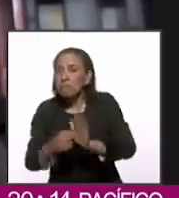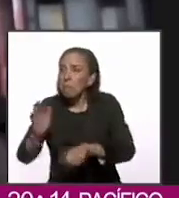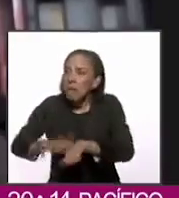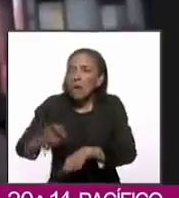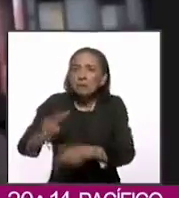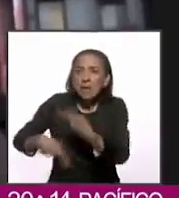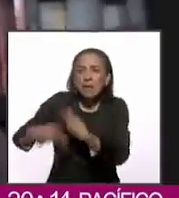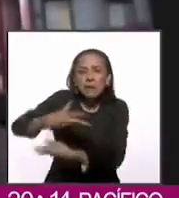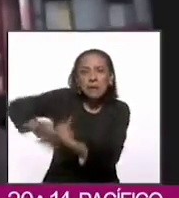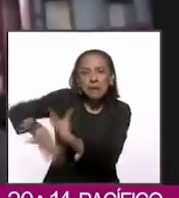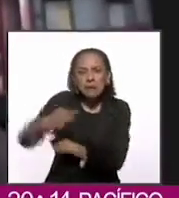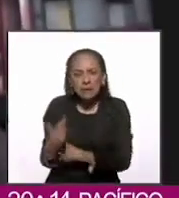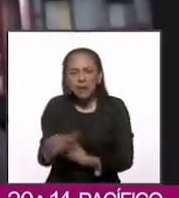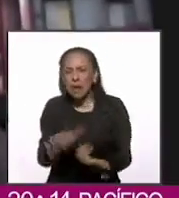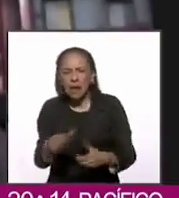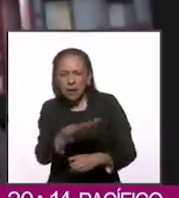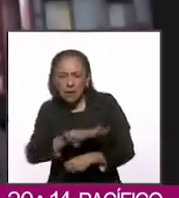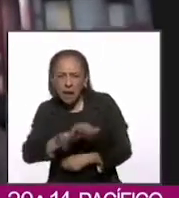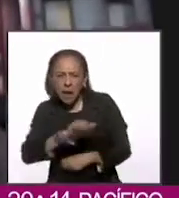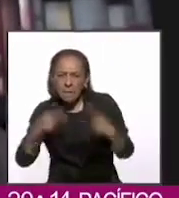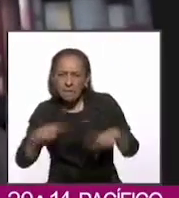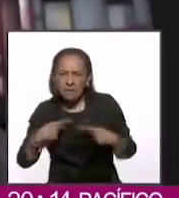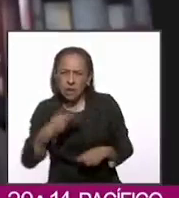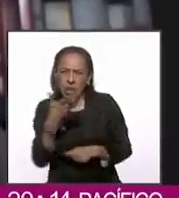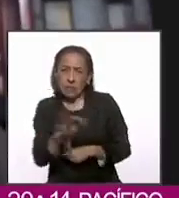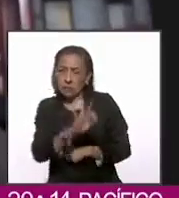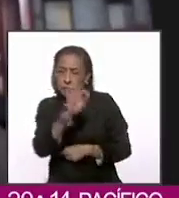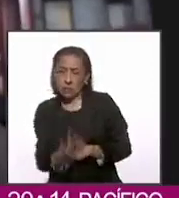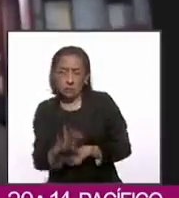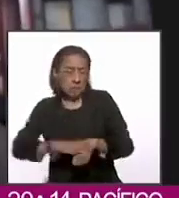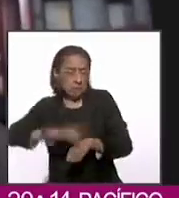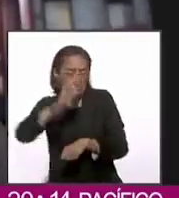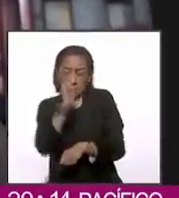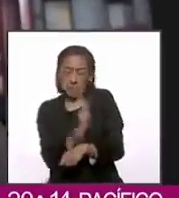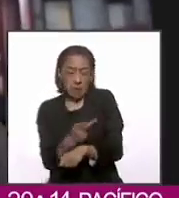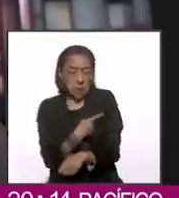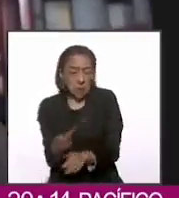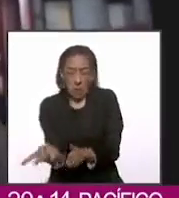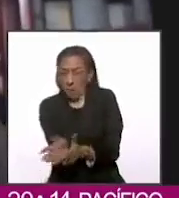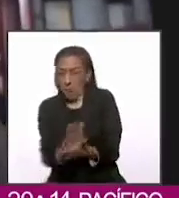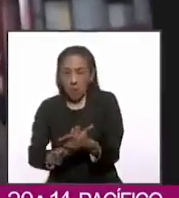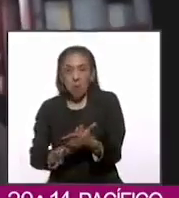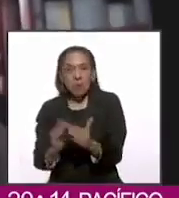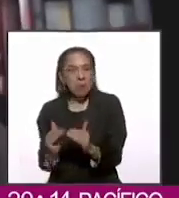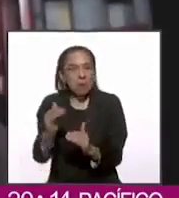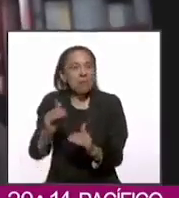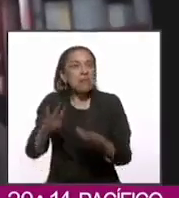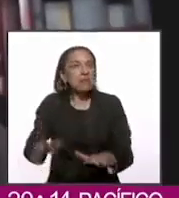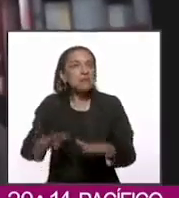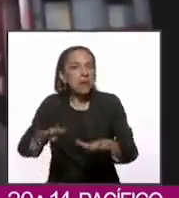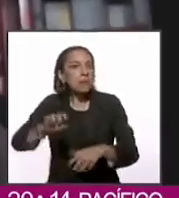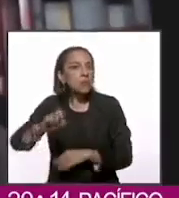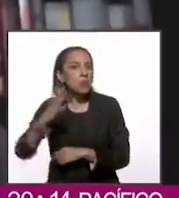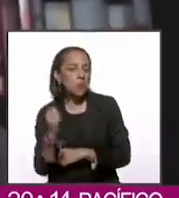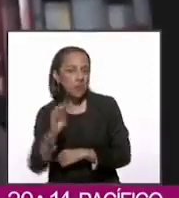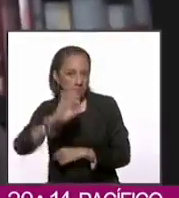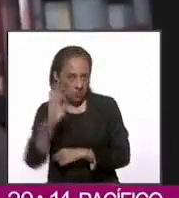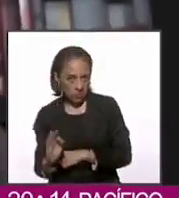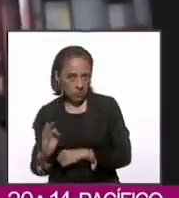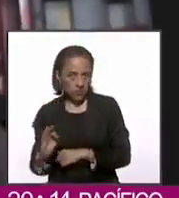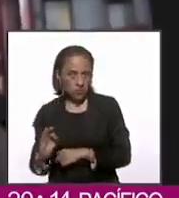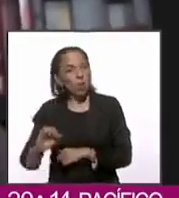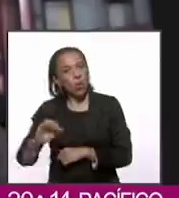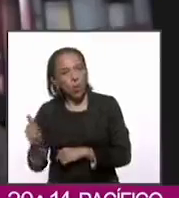grupos de 10% de la población, digamos el 10% más pobre fue el que tuvo el mayor aumento de 19.9%. El siguiente grupo